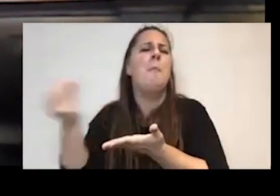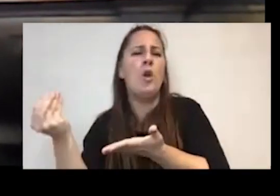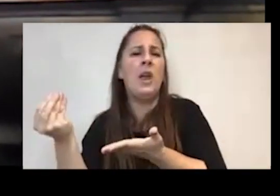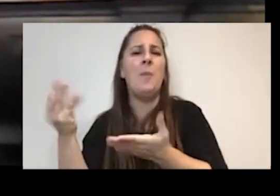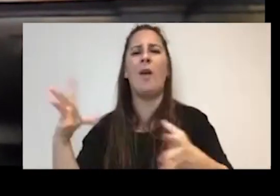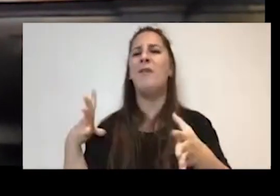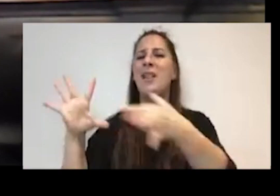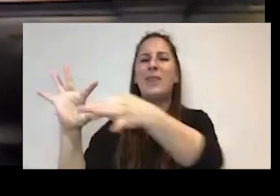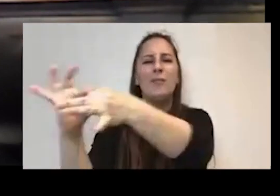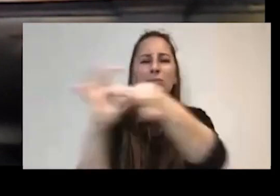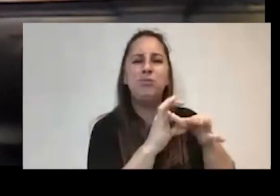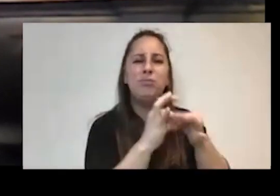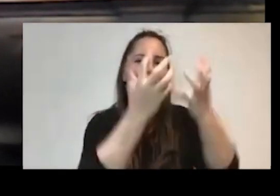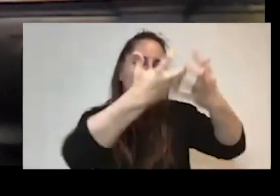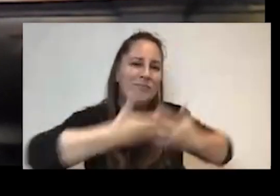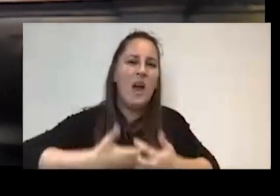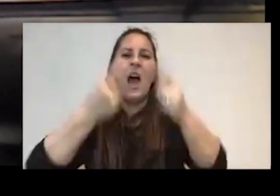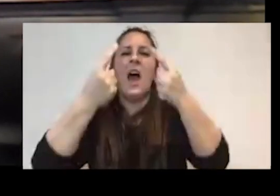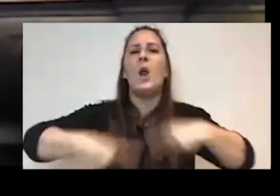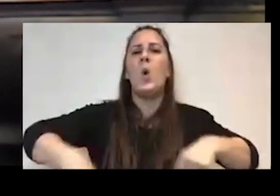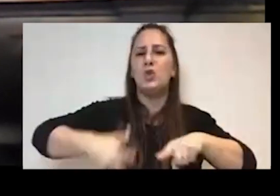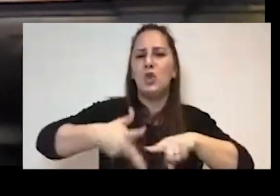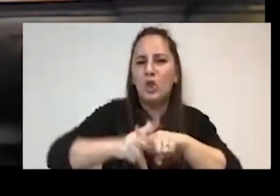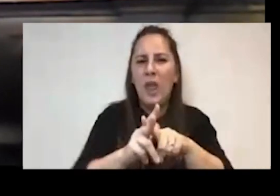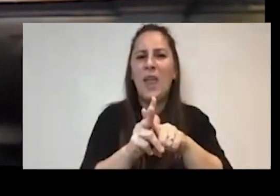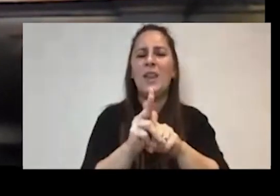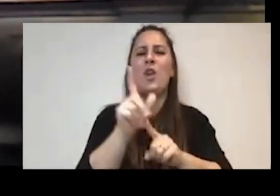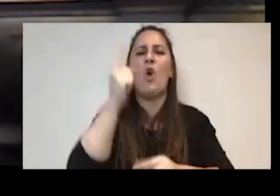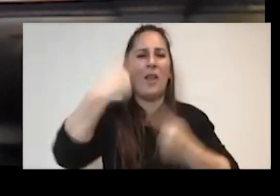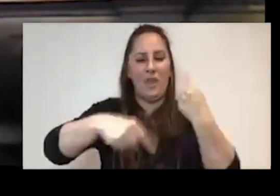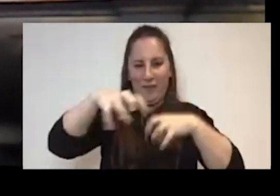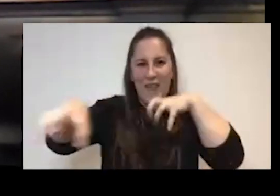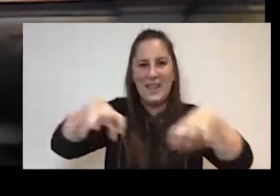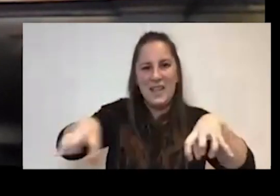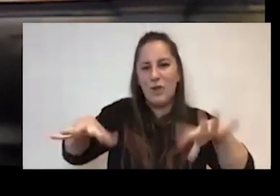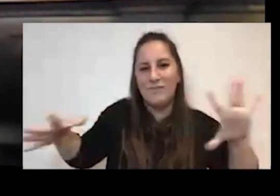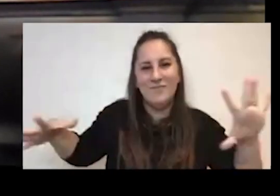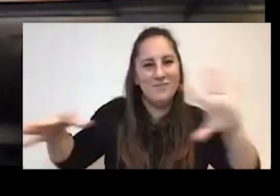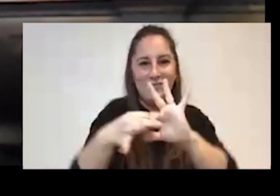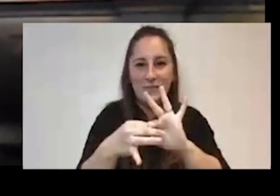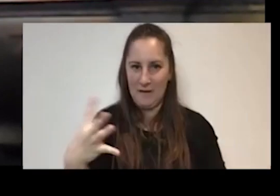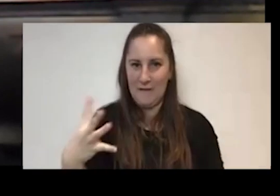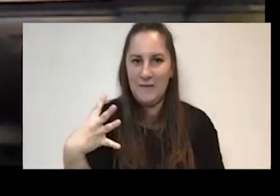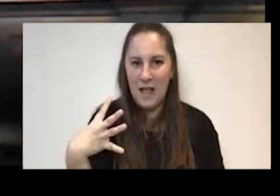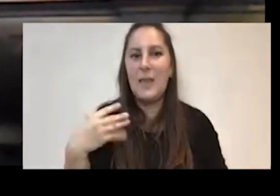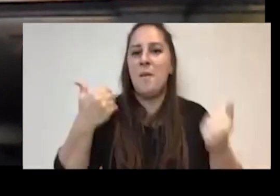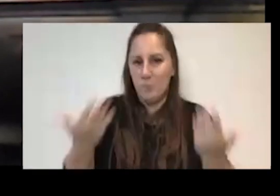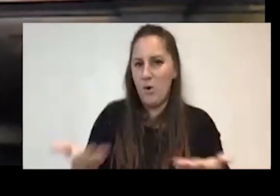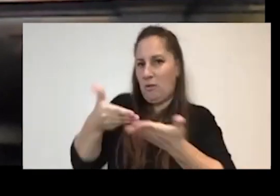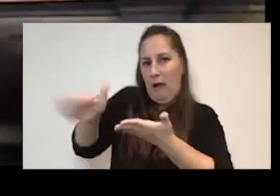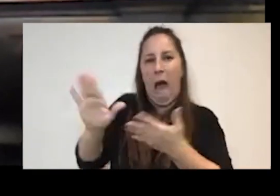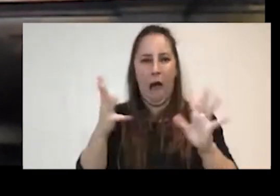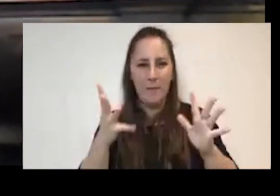interacción, por la falta de recursos técnicos formados en las distintas áreas, por la